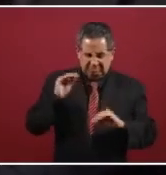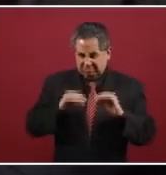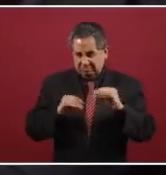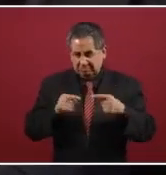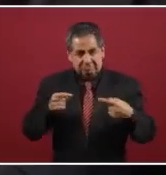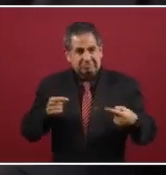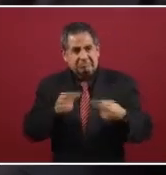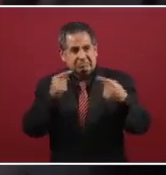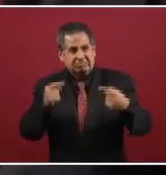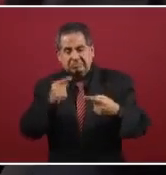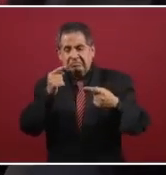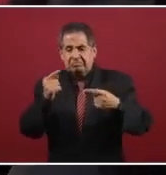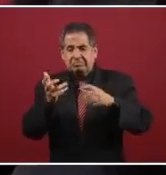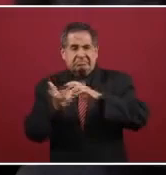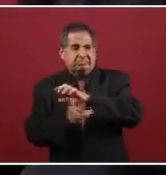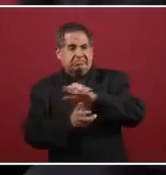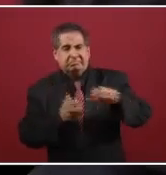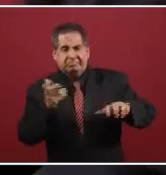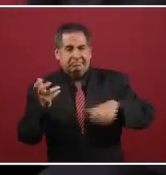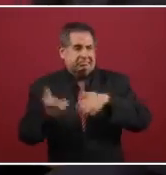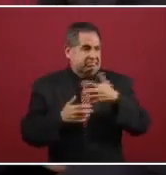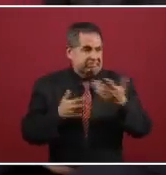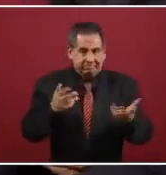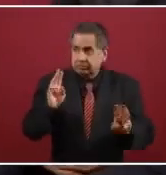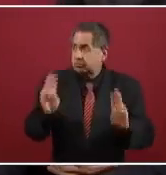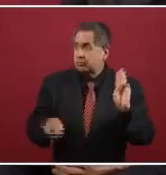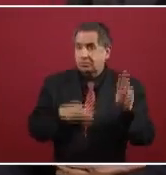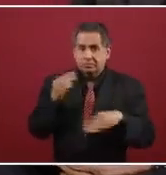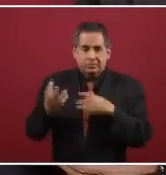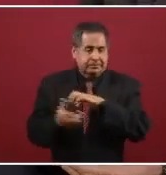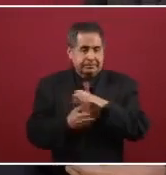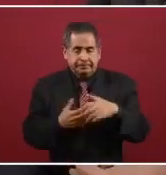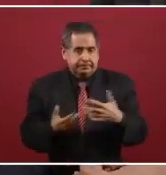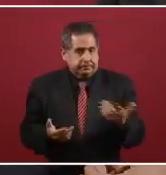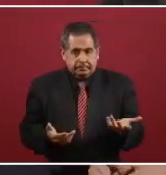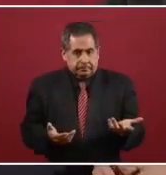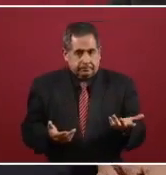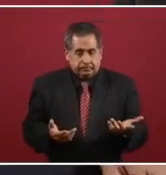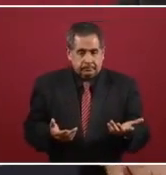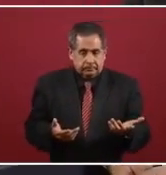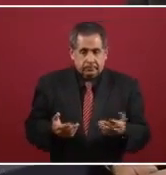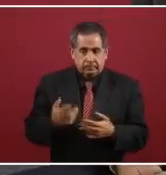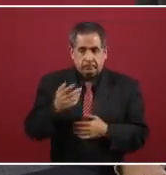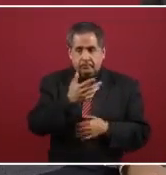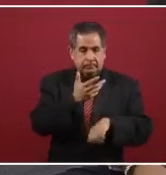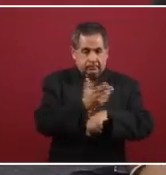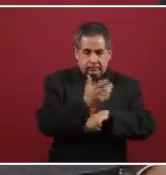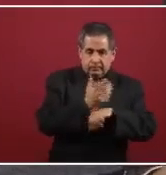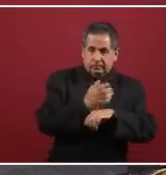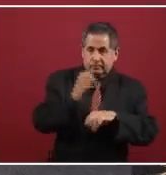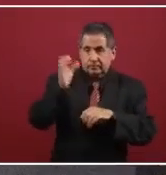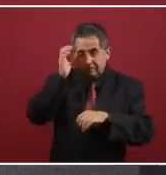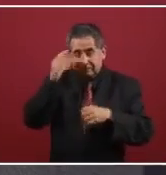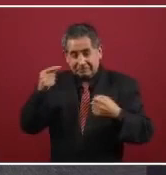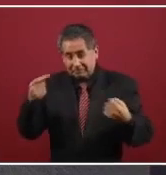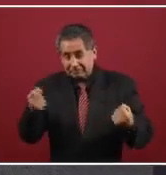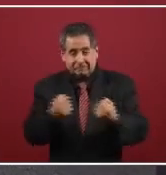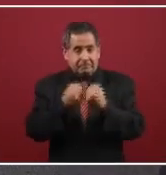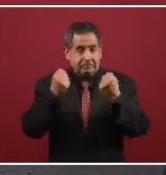estos desequilibrios en el mercado financiero mundial, que es Estados Unidos, China,